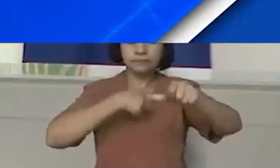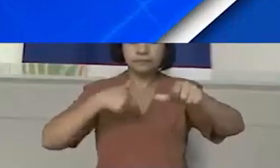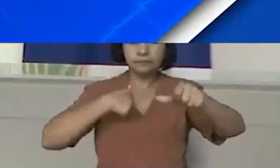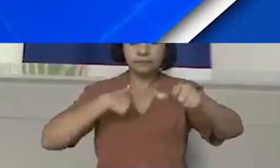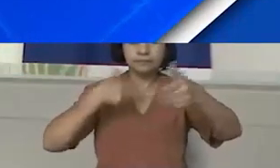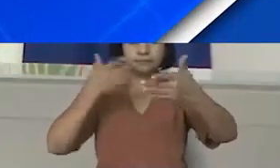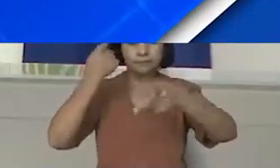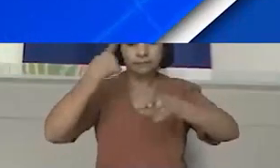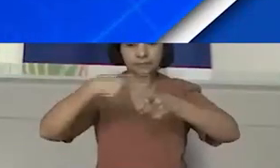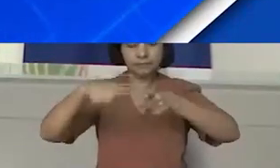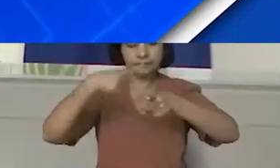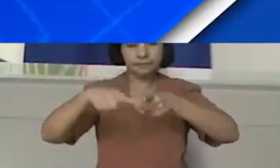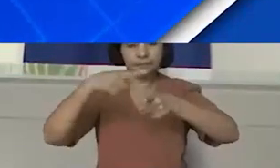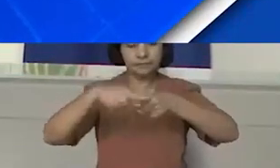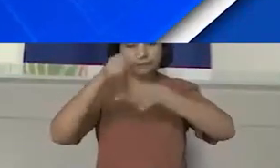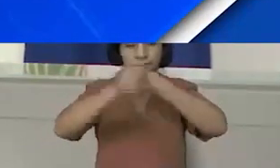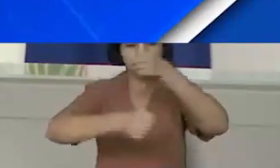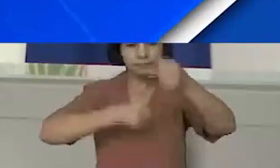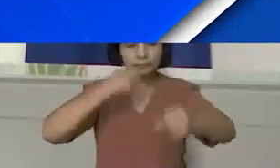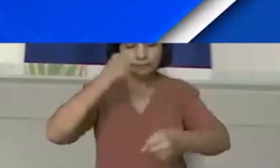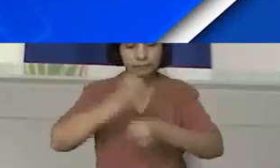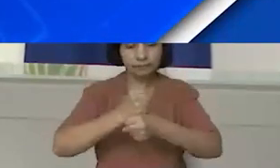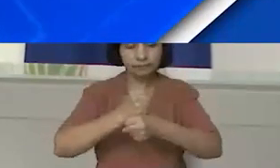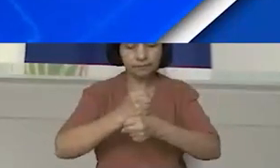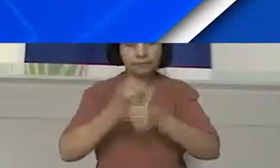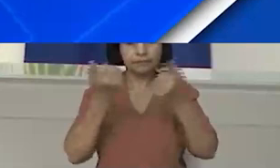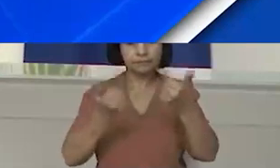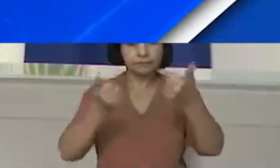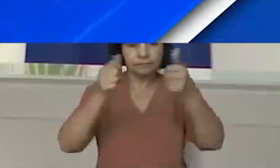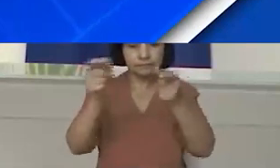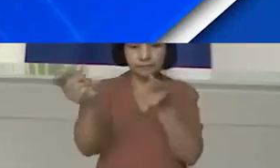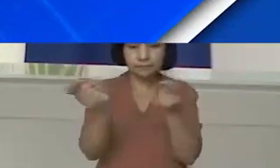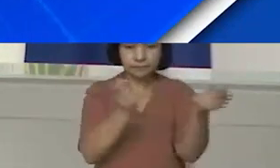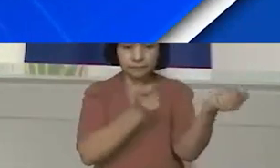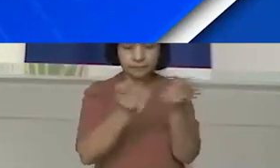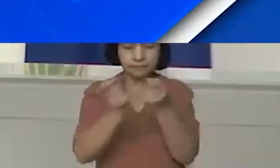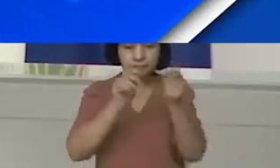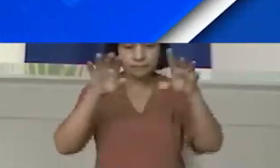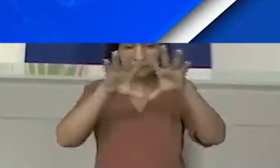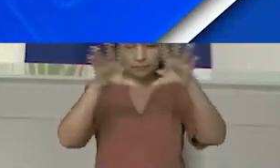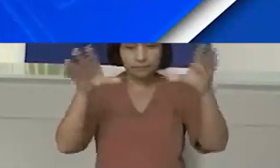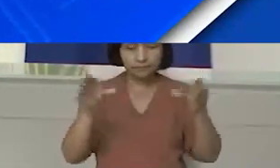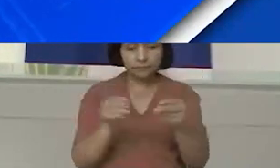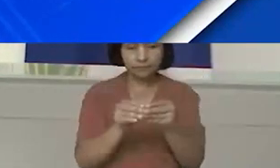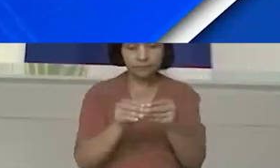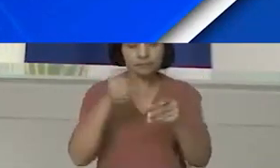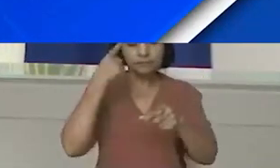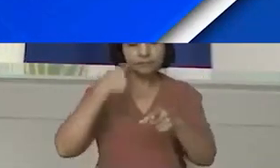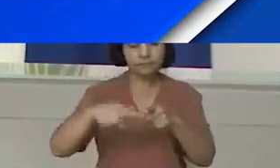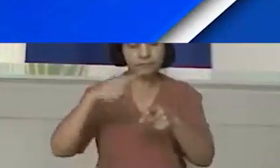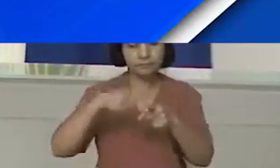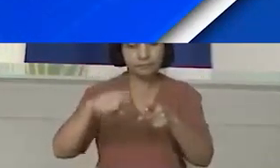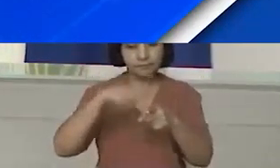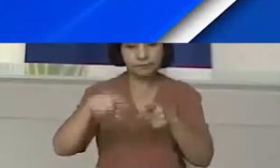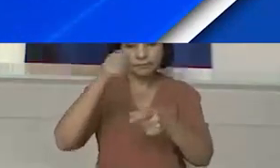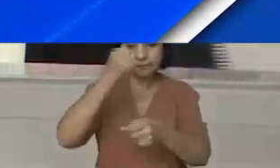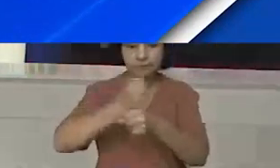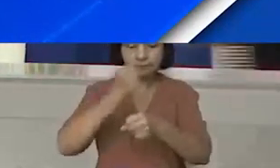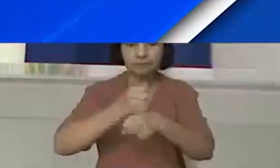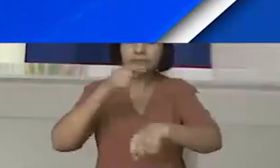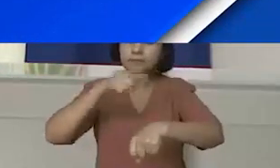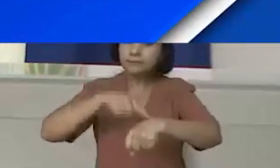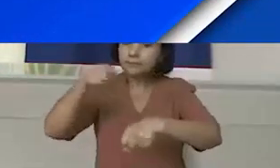las indemnizaciones por antigüedad cuando se regulan los montos equivalentes a pagarse en función del